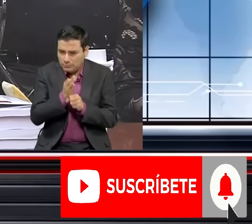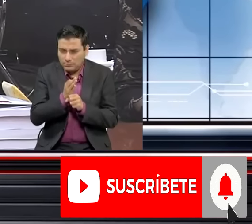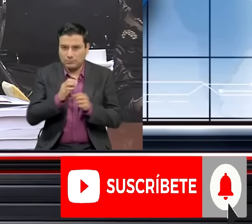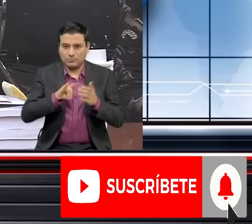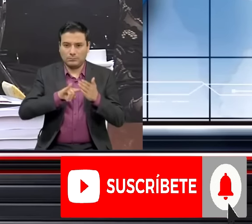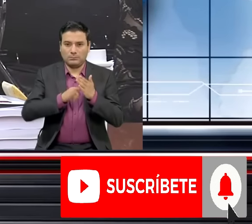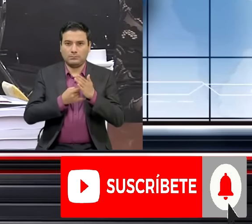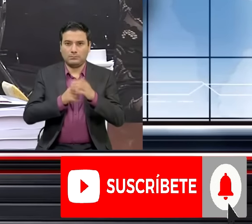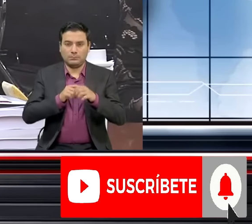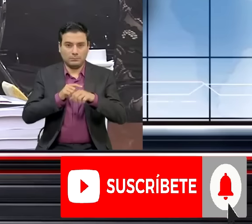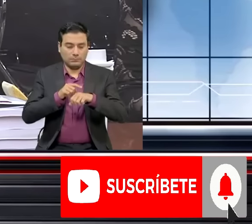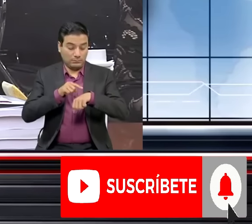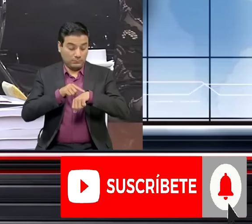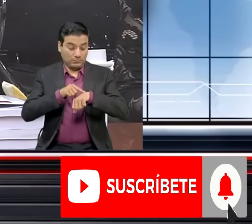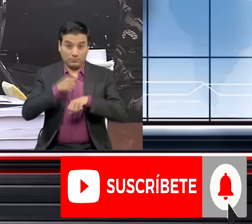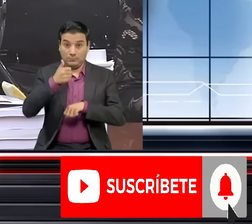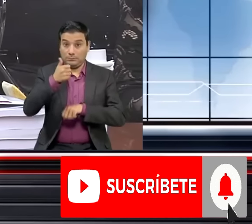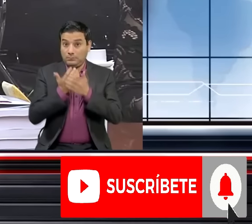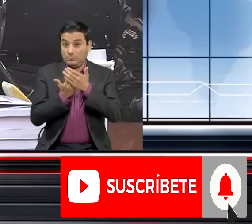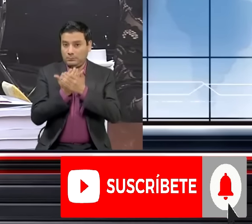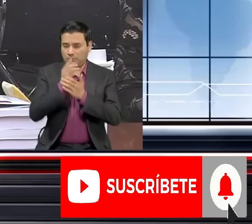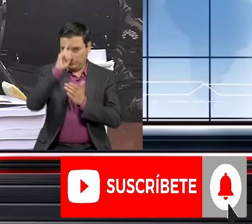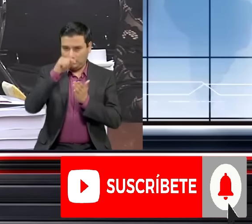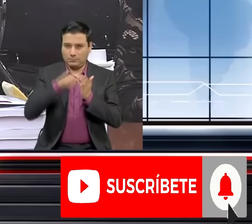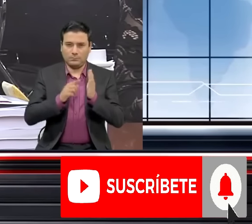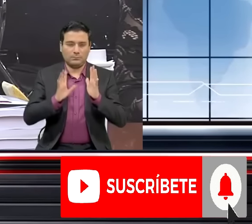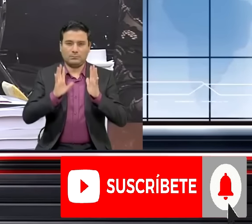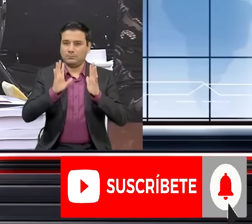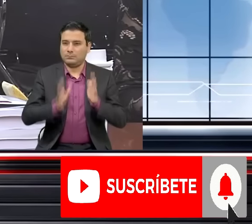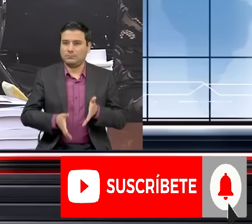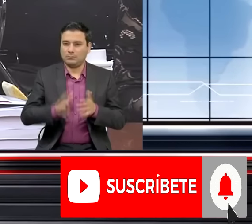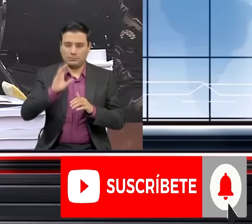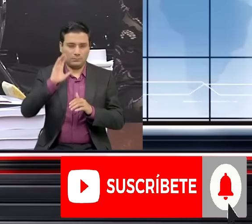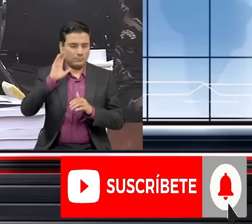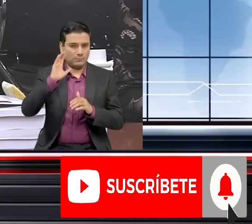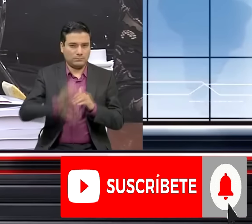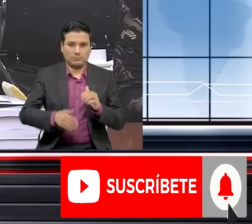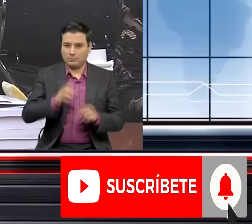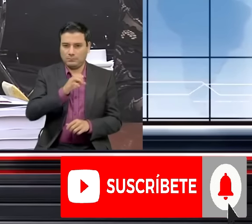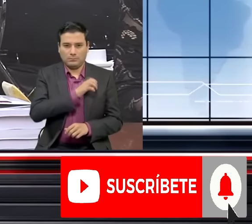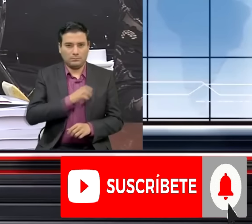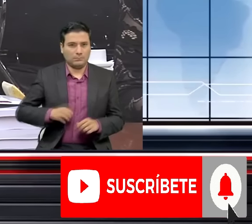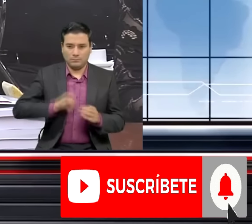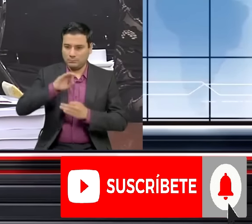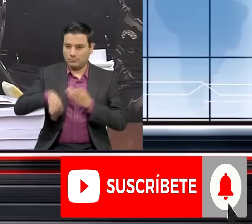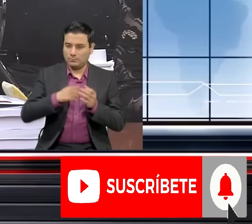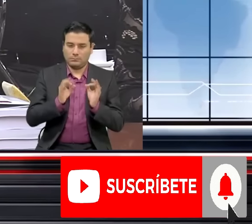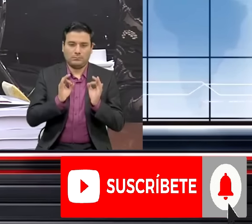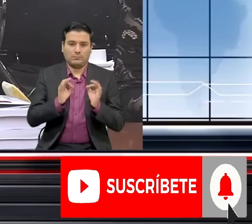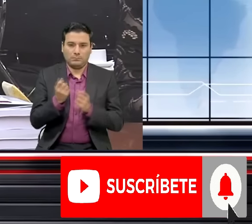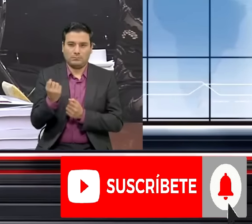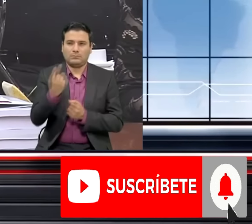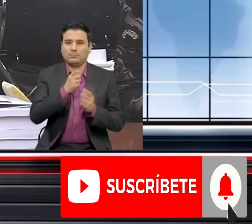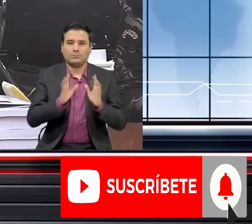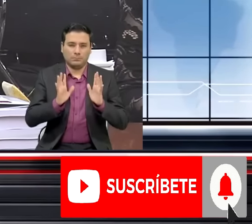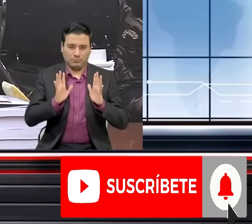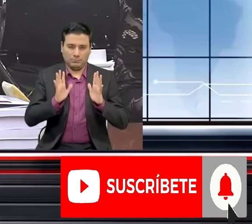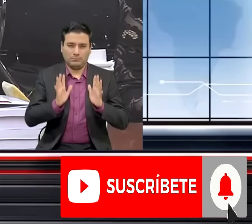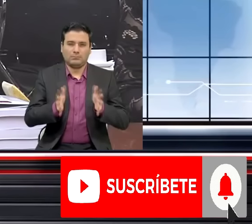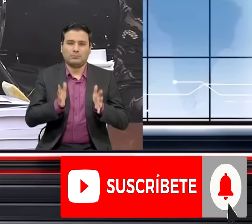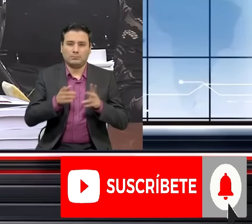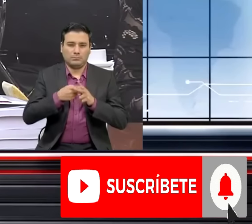las 6 de la mañana, quizás habremos terminado, ya estén las candidaturas en firme. Algunos empezaron campaña seguramente sin ser candidatos